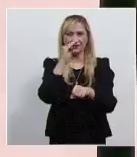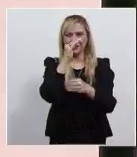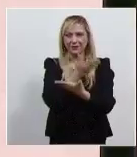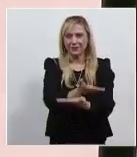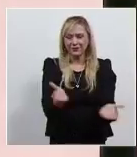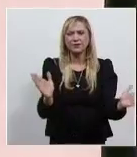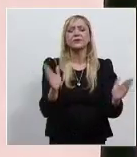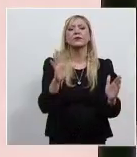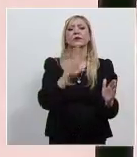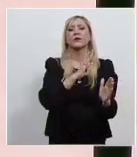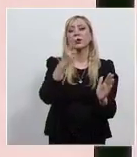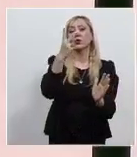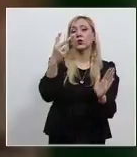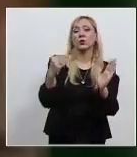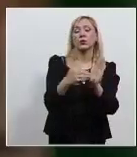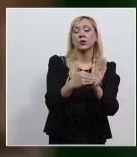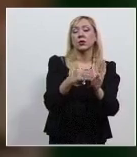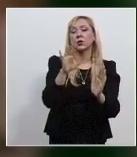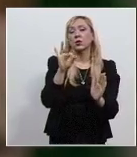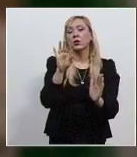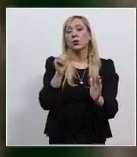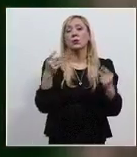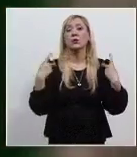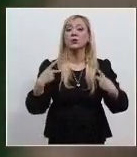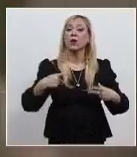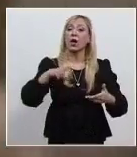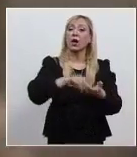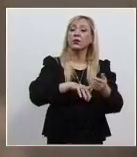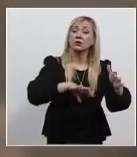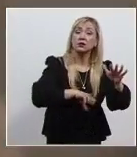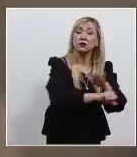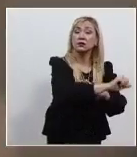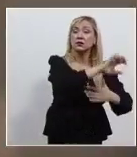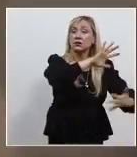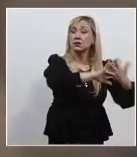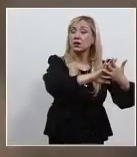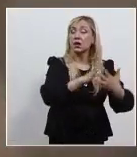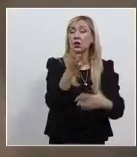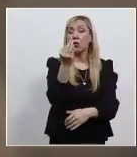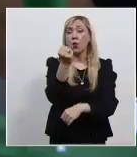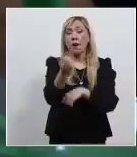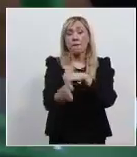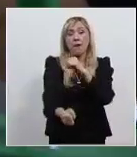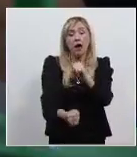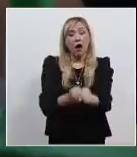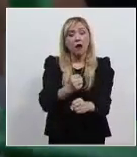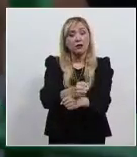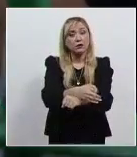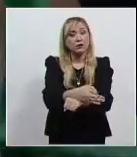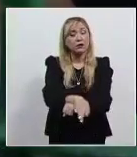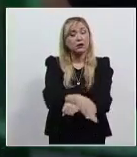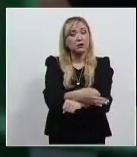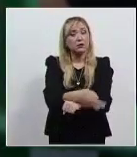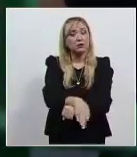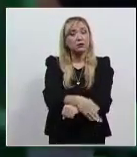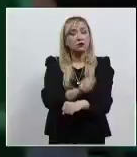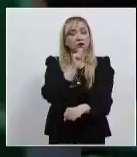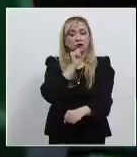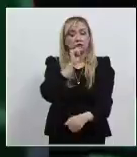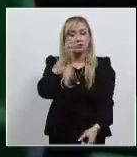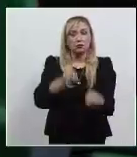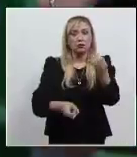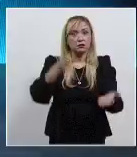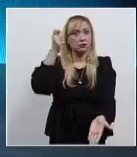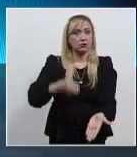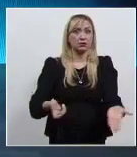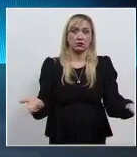cuales 2,049 tienen más de 9 años en prisión preventiva. Para el canal del Poder Judicial de la Federación, Marta